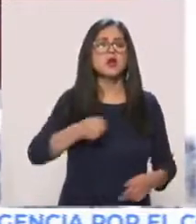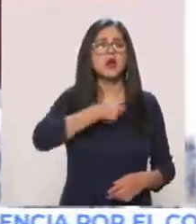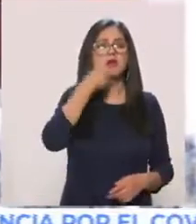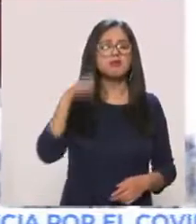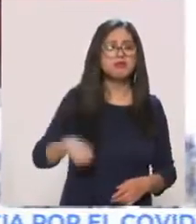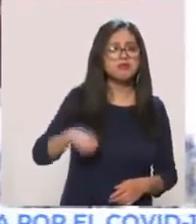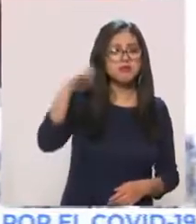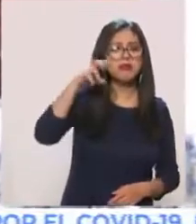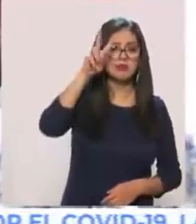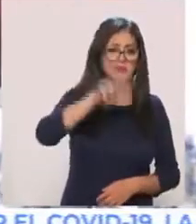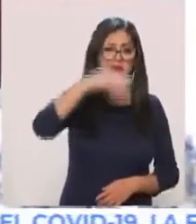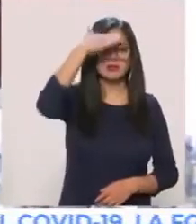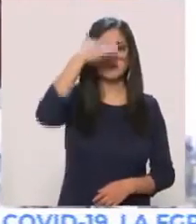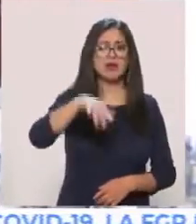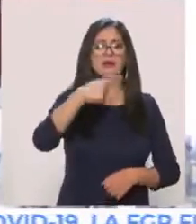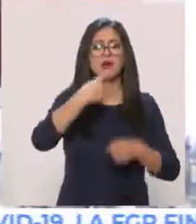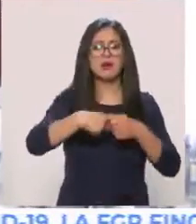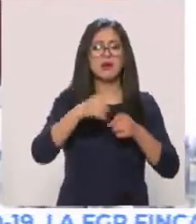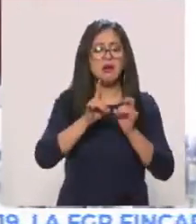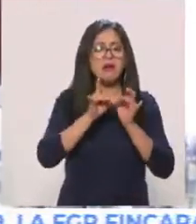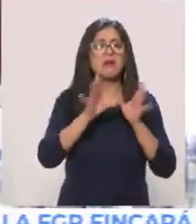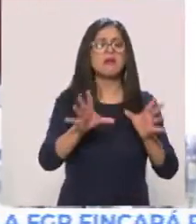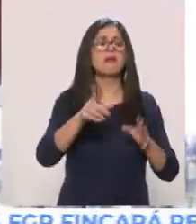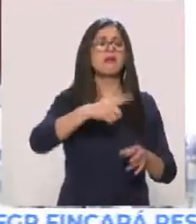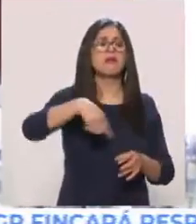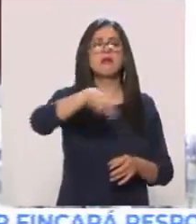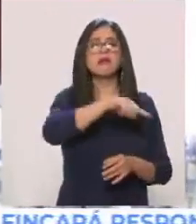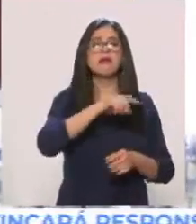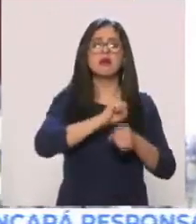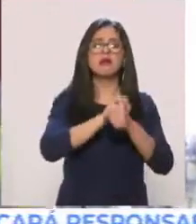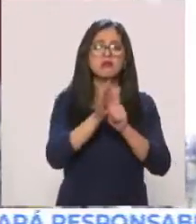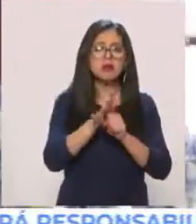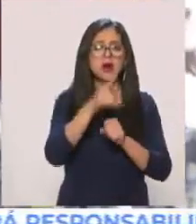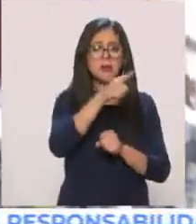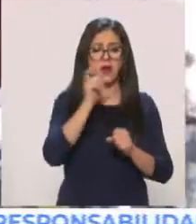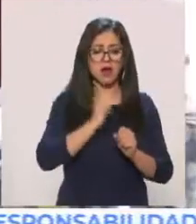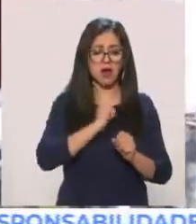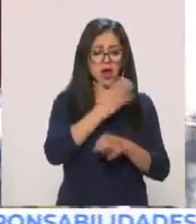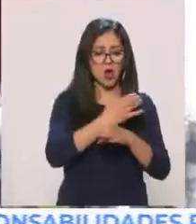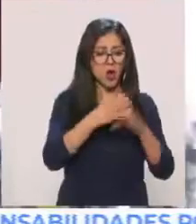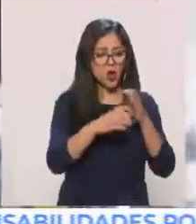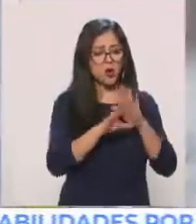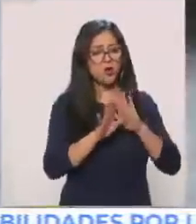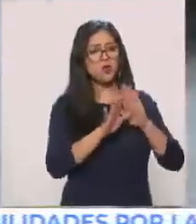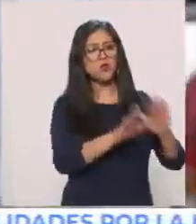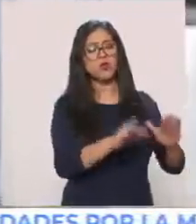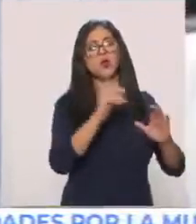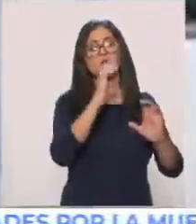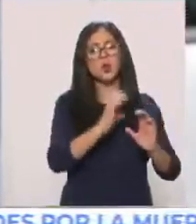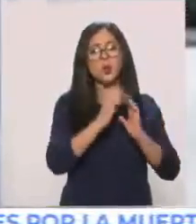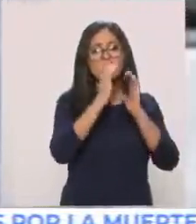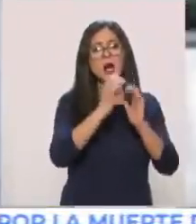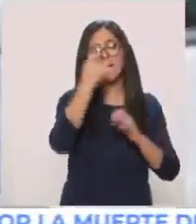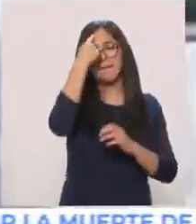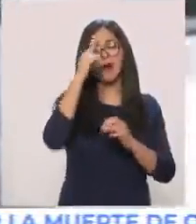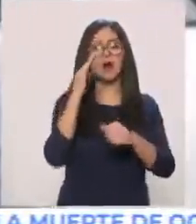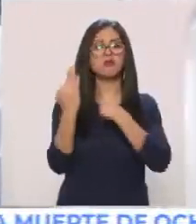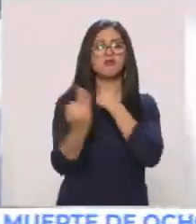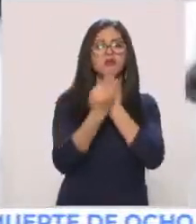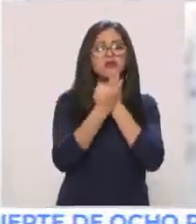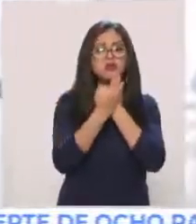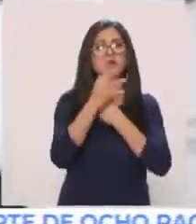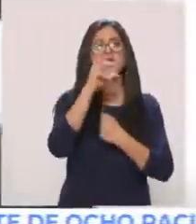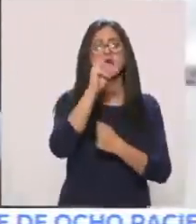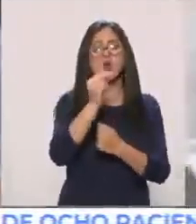esta contingencia, tengan todavía un colchón, pues para poder protegerse y no salir de casa. Es decir, se adelantará